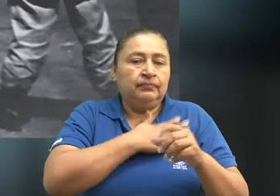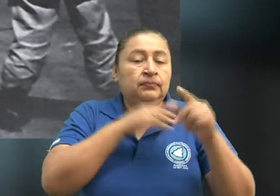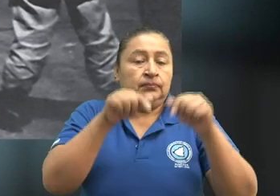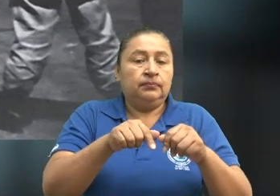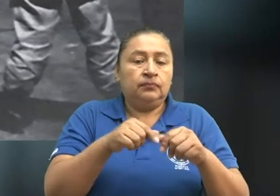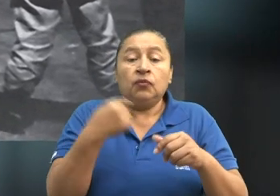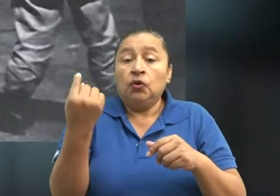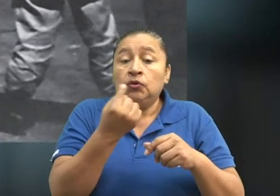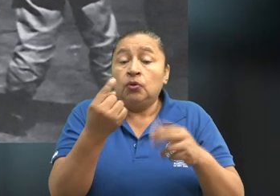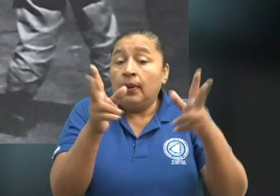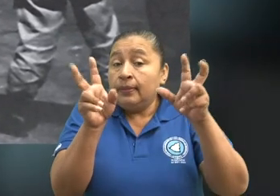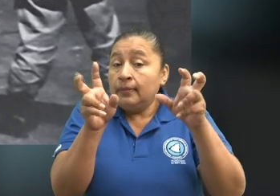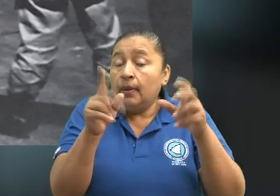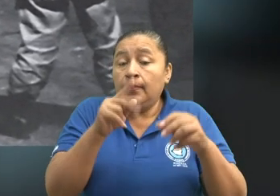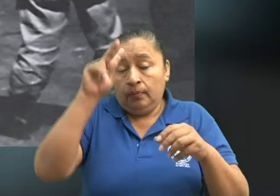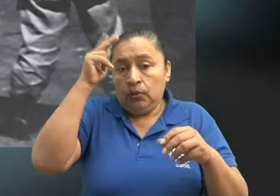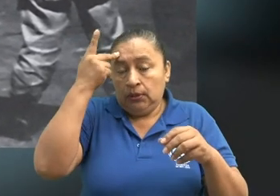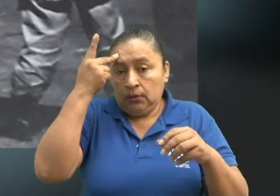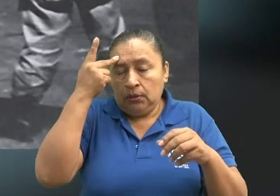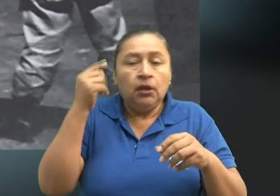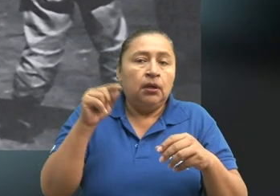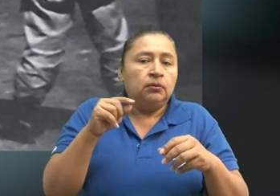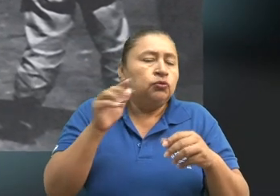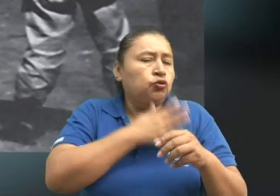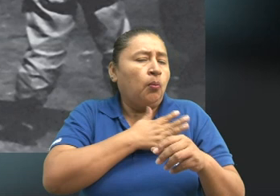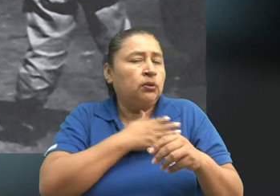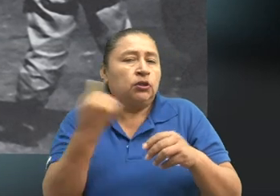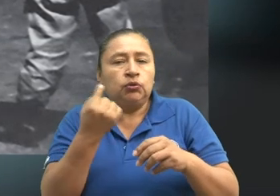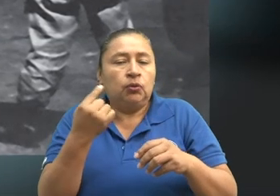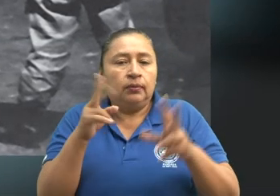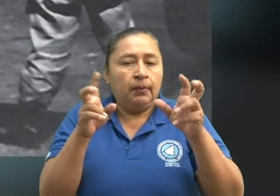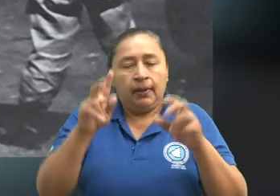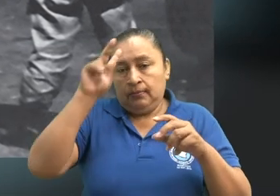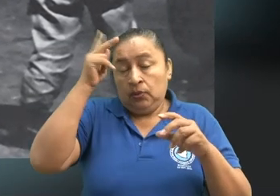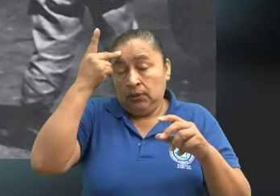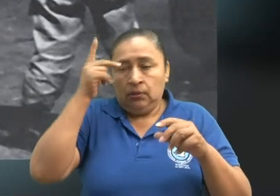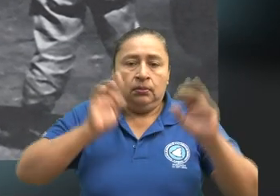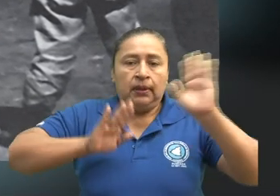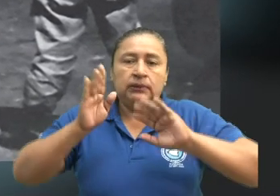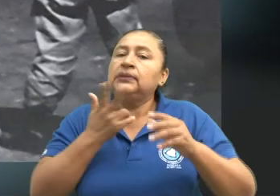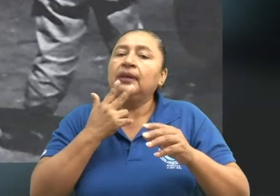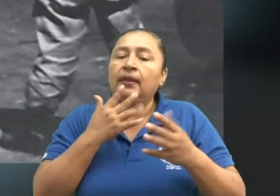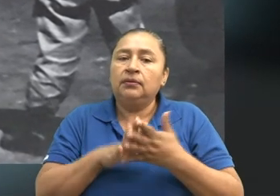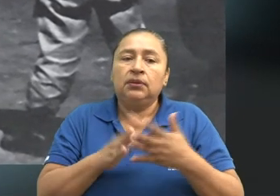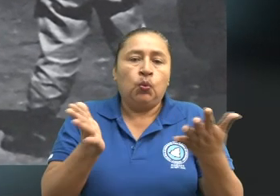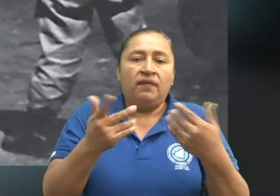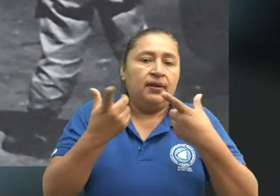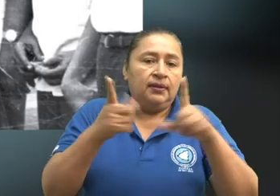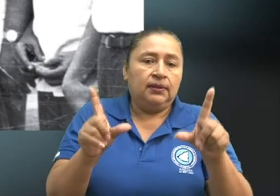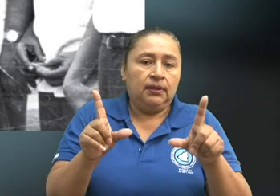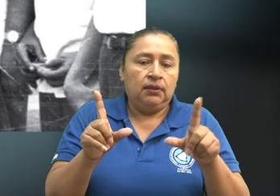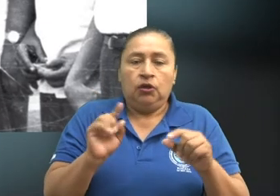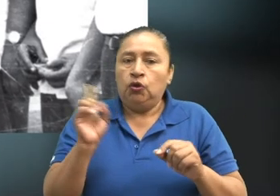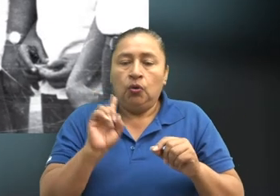No solo el tema político. O sea, Somoza no solo es un problema de que no había democracia, de que no había libertad.